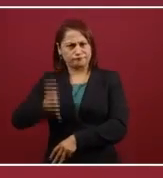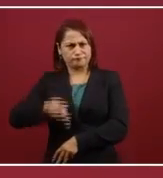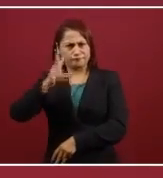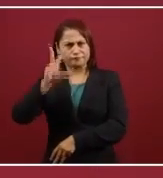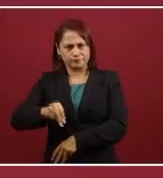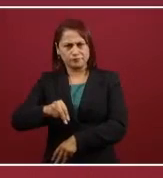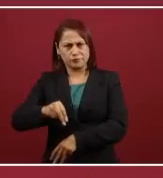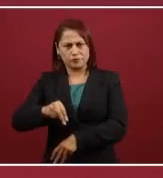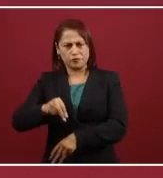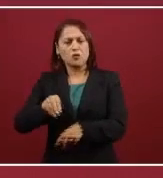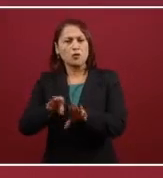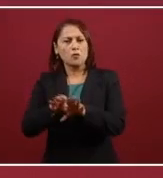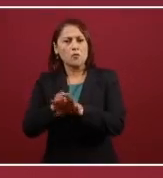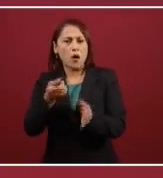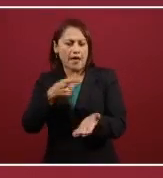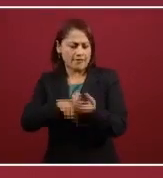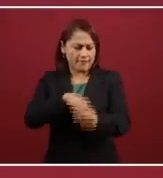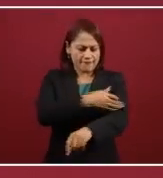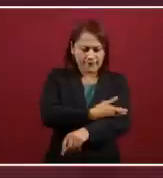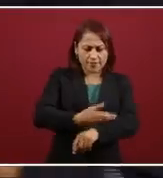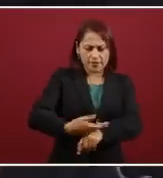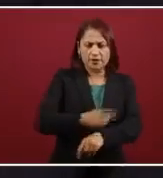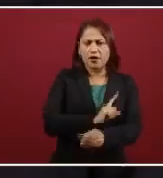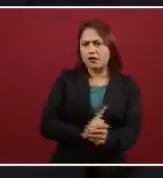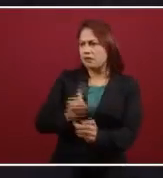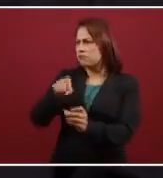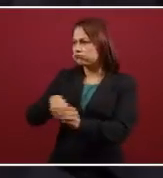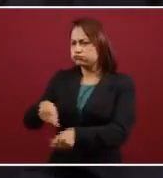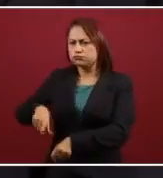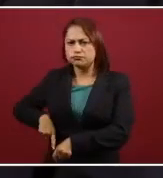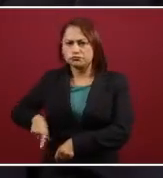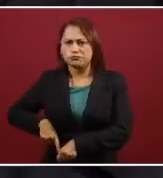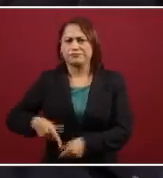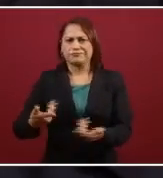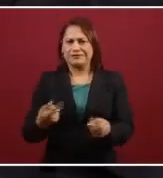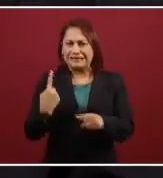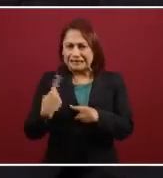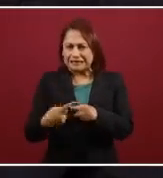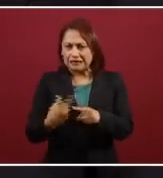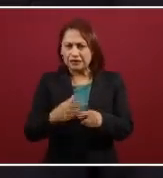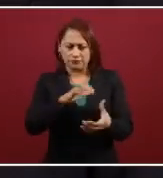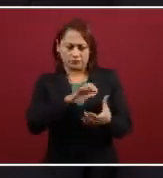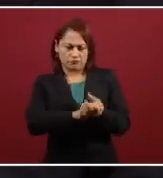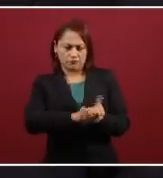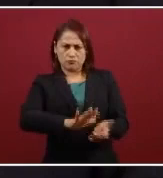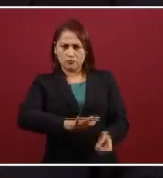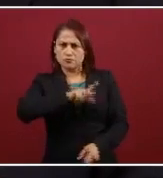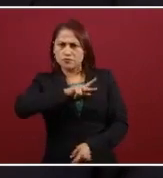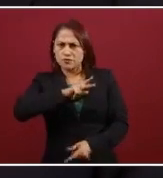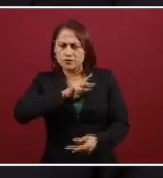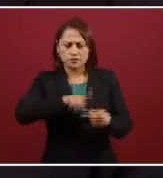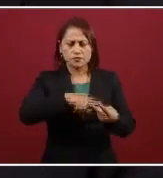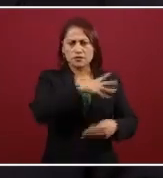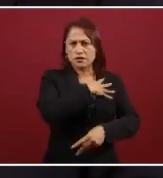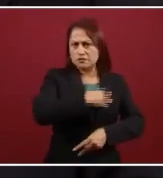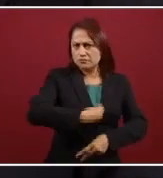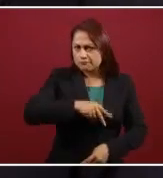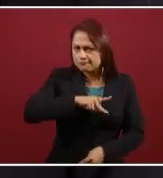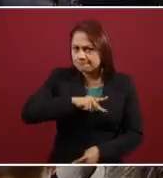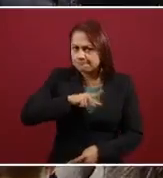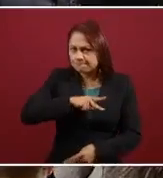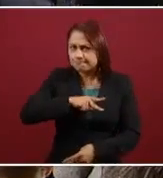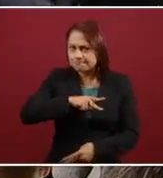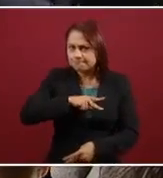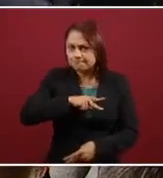de familiares, de mi esposa, de mis hijos, porque la